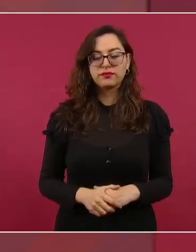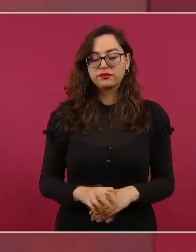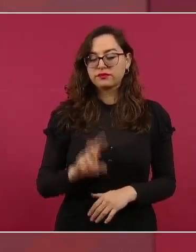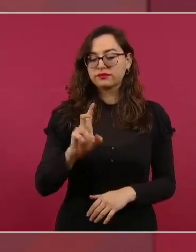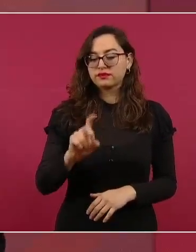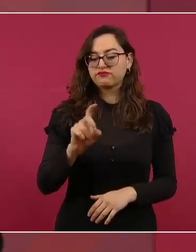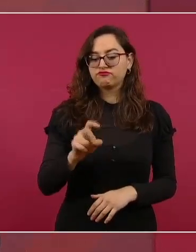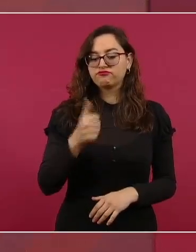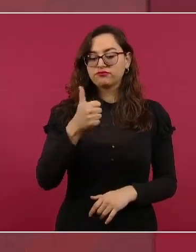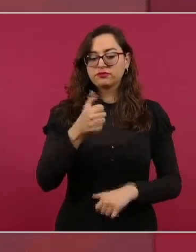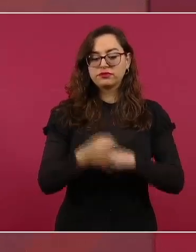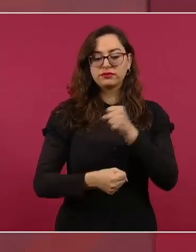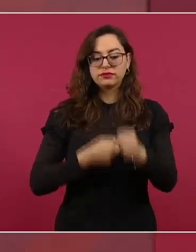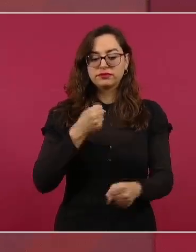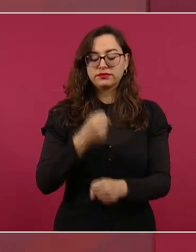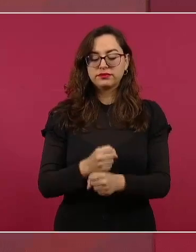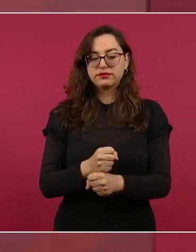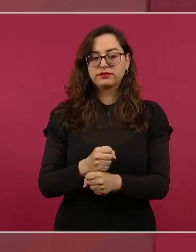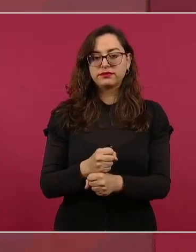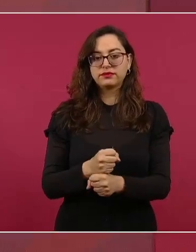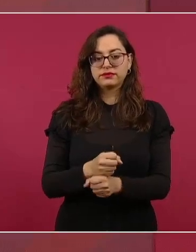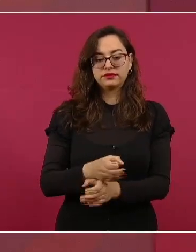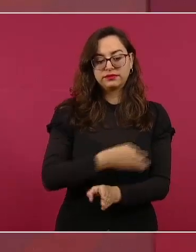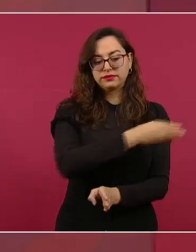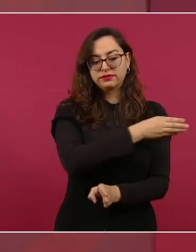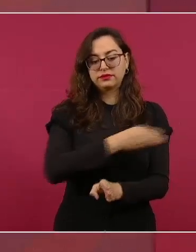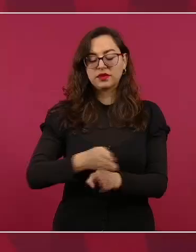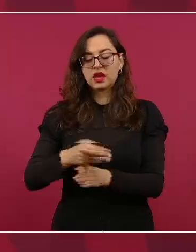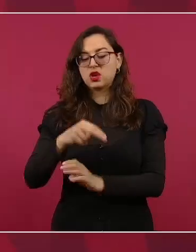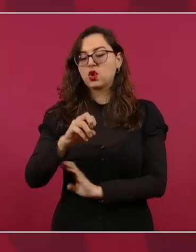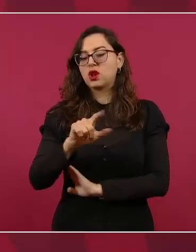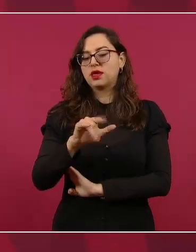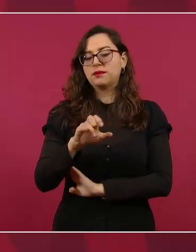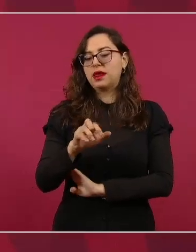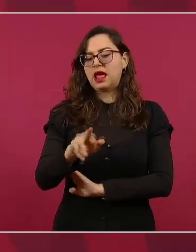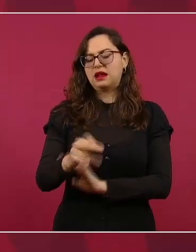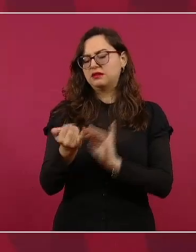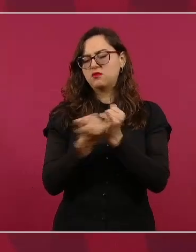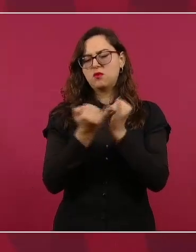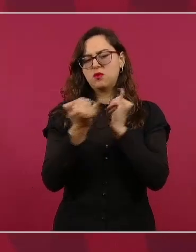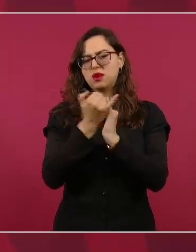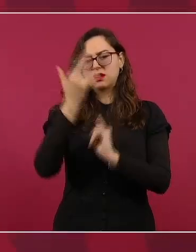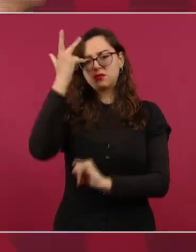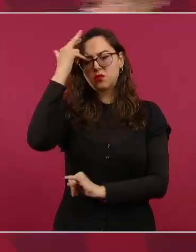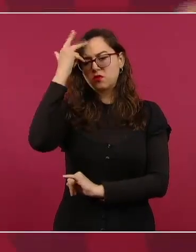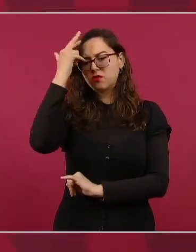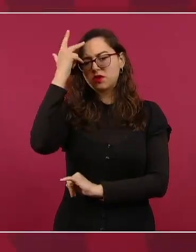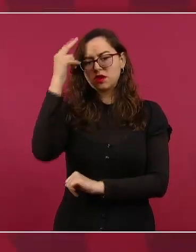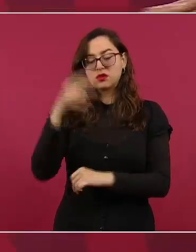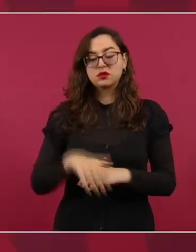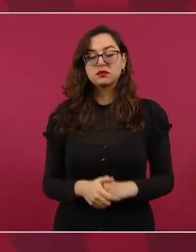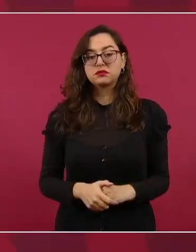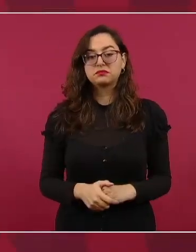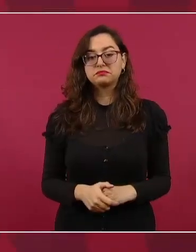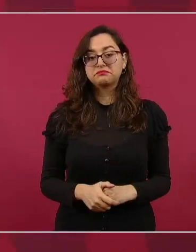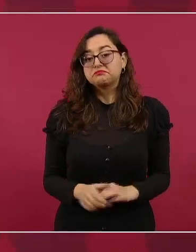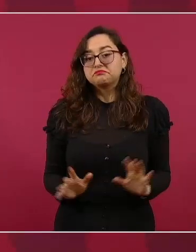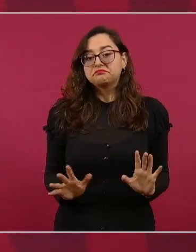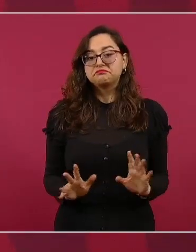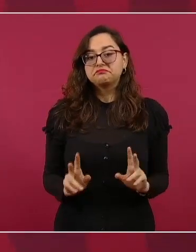del llamado neoliberalismo o neoporfirismo, y no se tocó el tema.